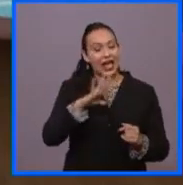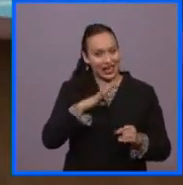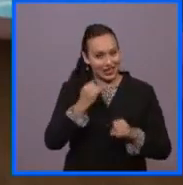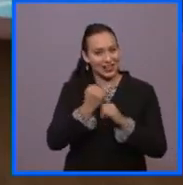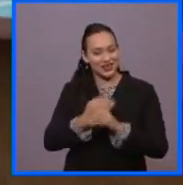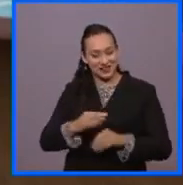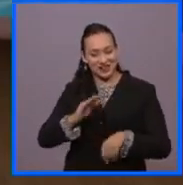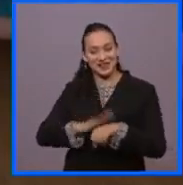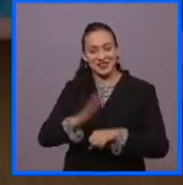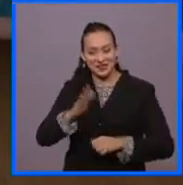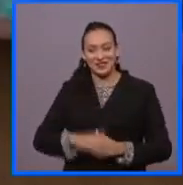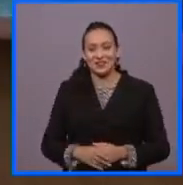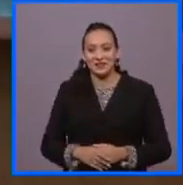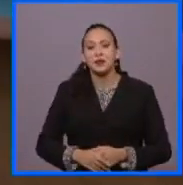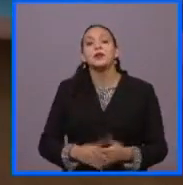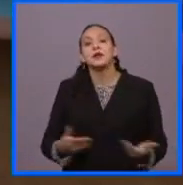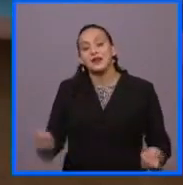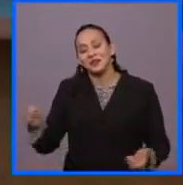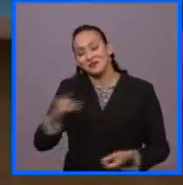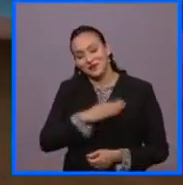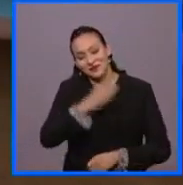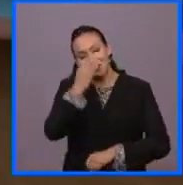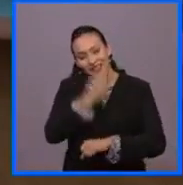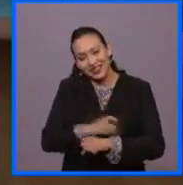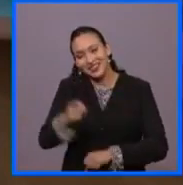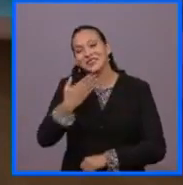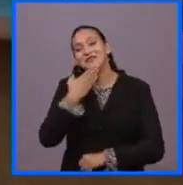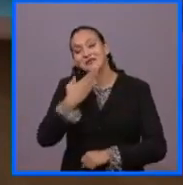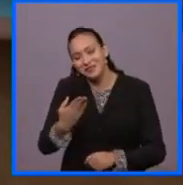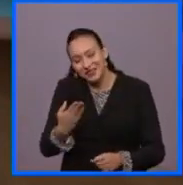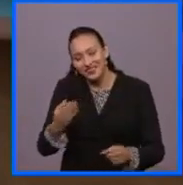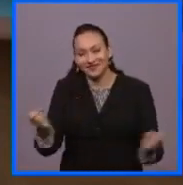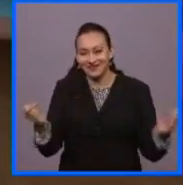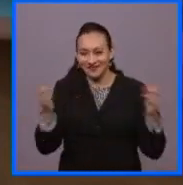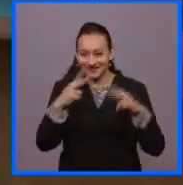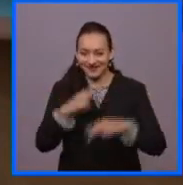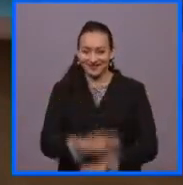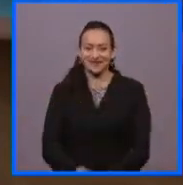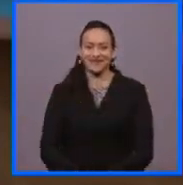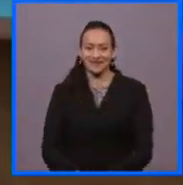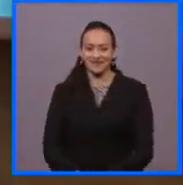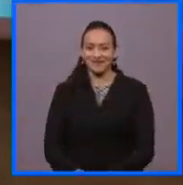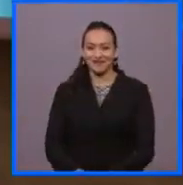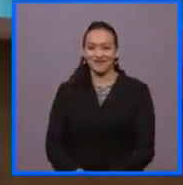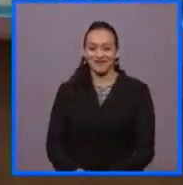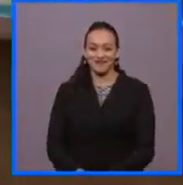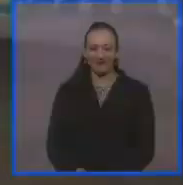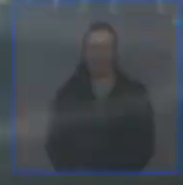sociales de Justicia TV. Soy Citlali Pérez, que tenga buen provecho. Hasta pronto.